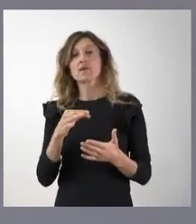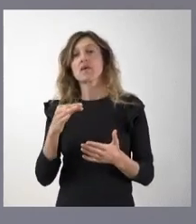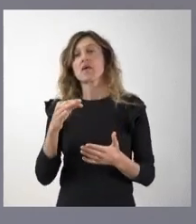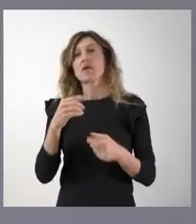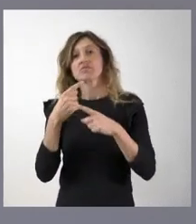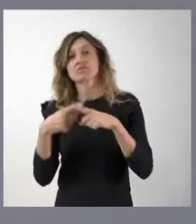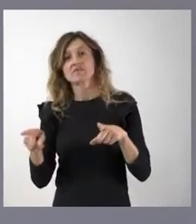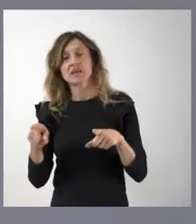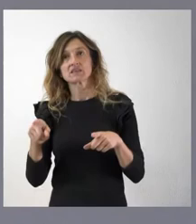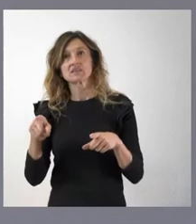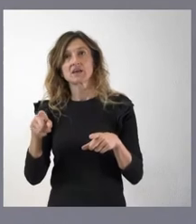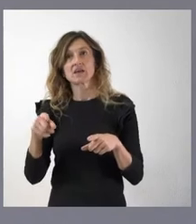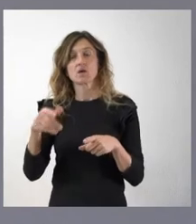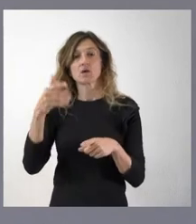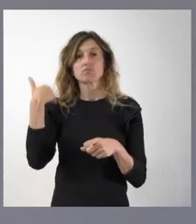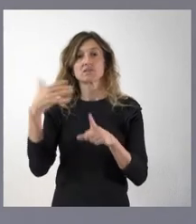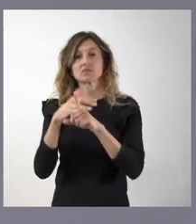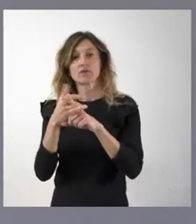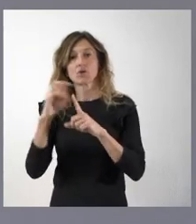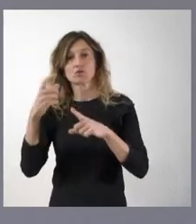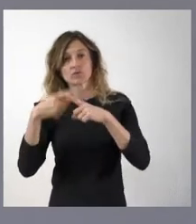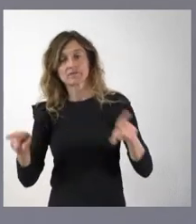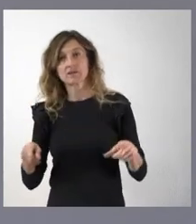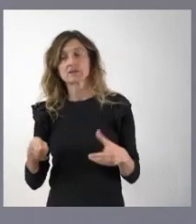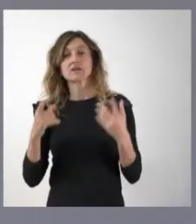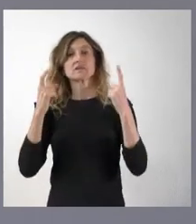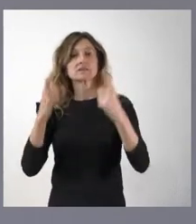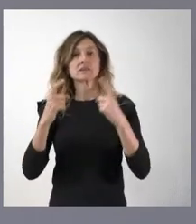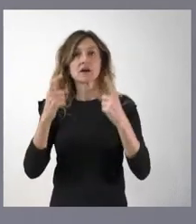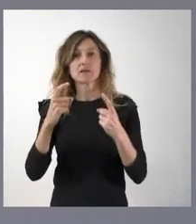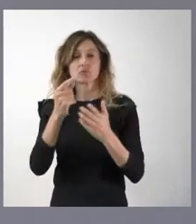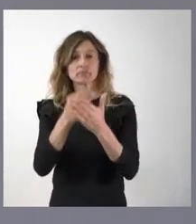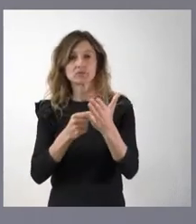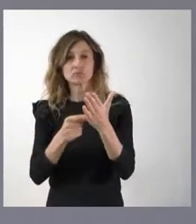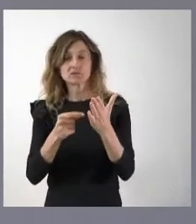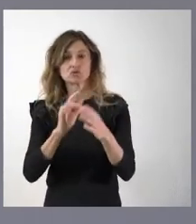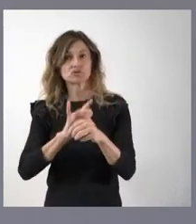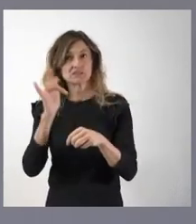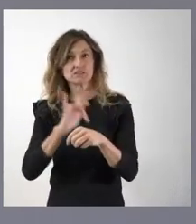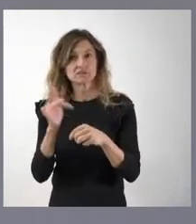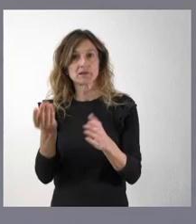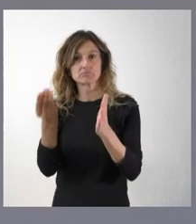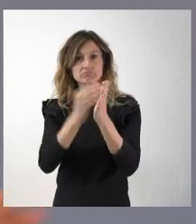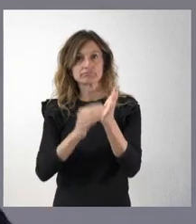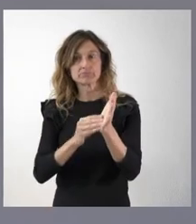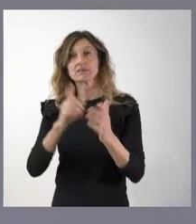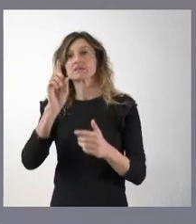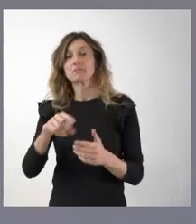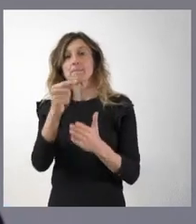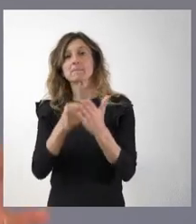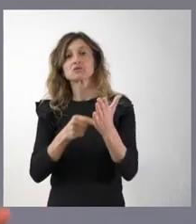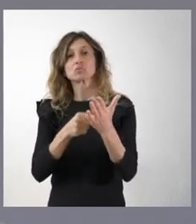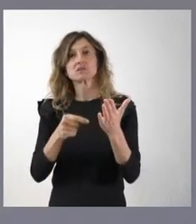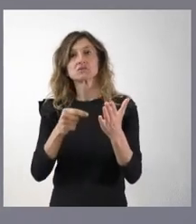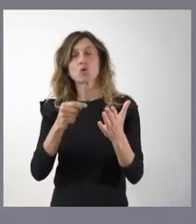a las que nos hemos enfrentado en circunstancias anteriores Y que por tanto procuraremos incorporar Y ser sensibles Y que intentaremos además este presupuesto